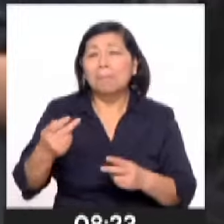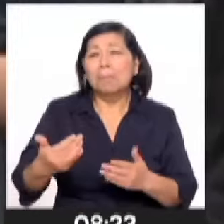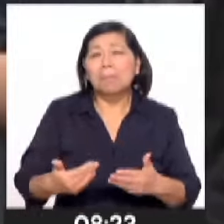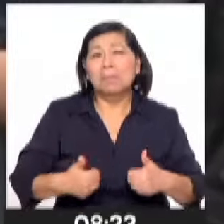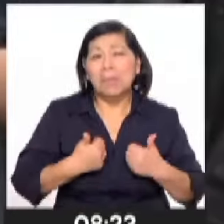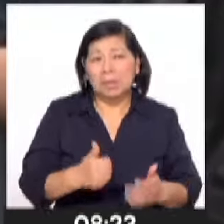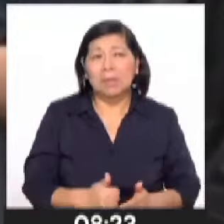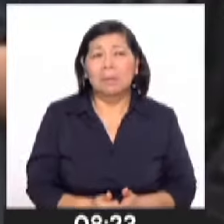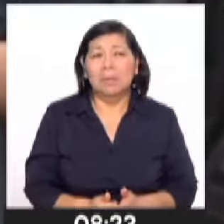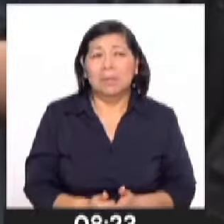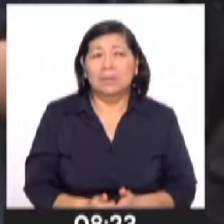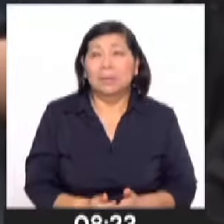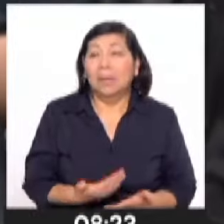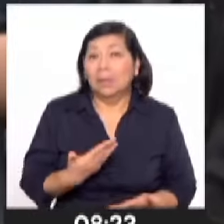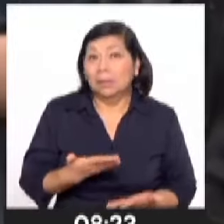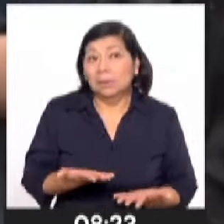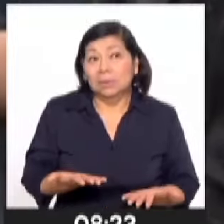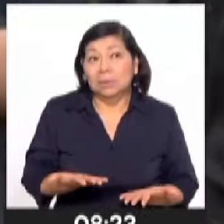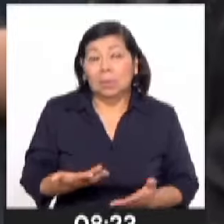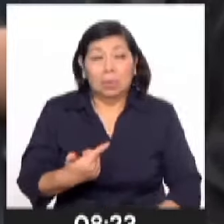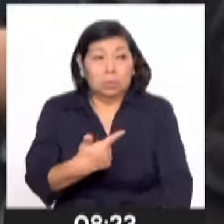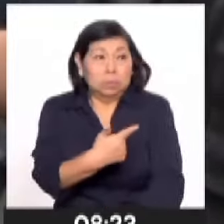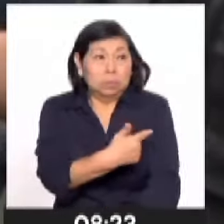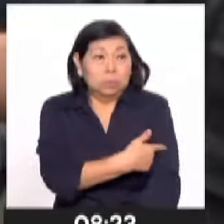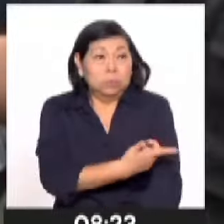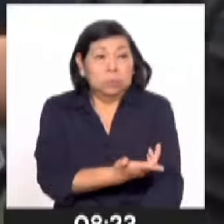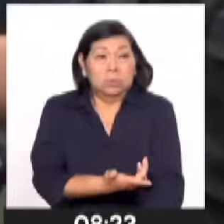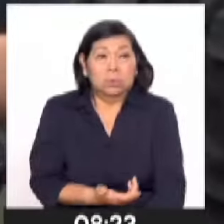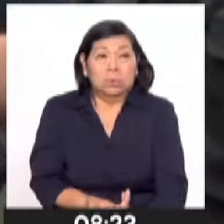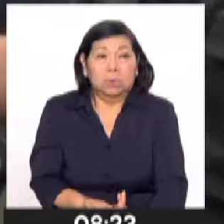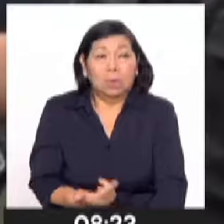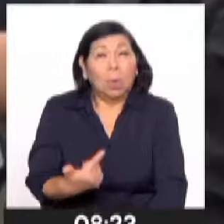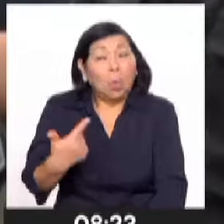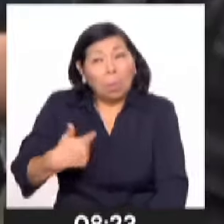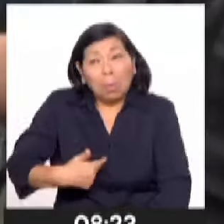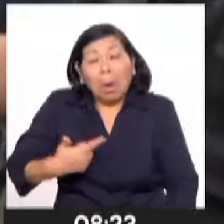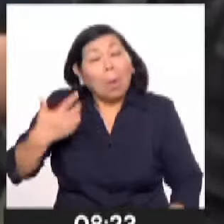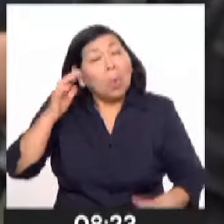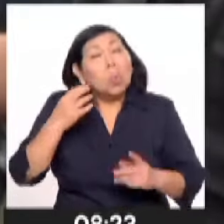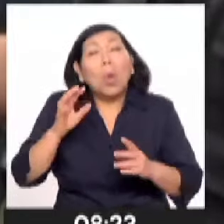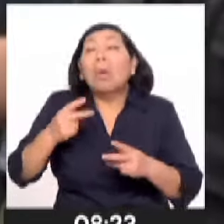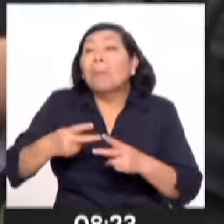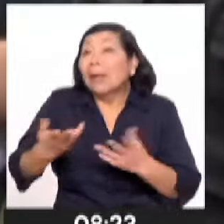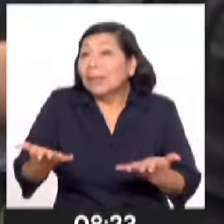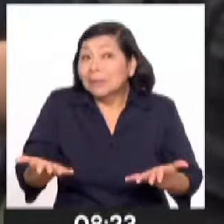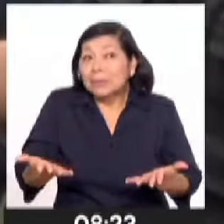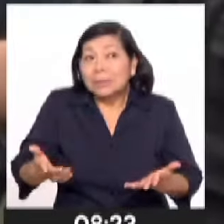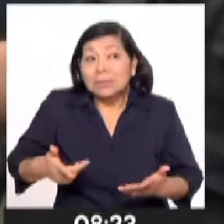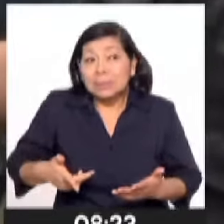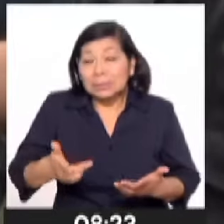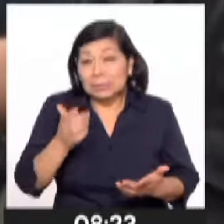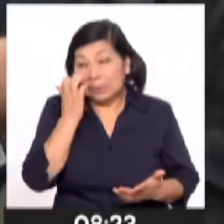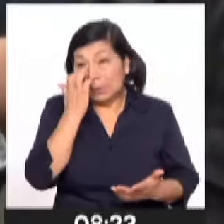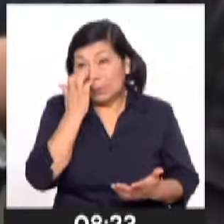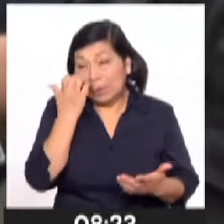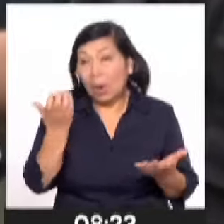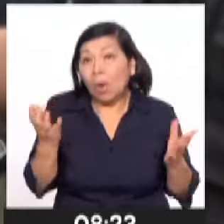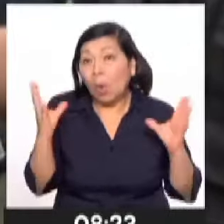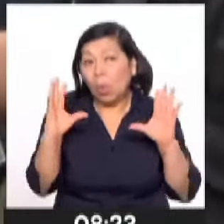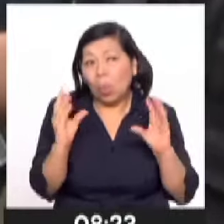acá, ¿no? Bueno, gracias a Dios que ha sido en el brazo, porque si hubiera sido en parte del cuerpo, en la cabeza, a otro lado, aún, porque como era 9 de la